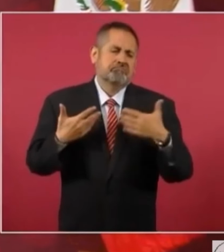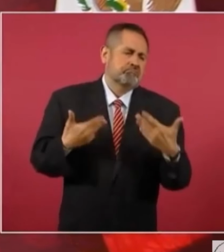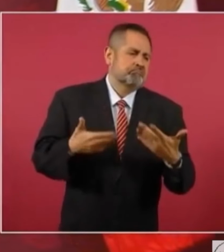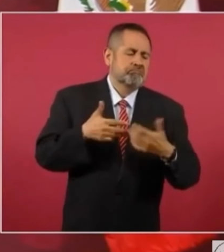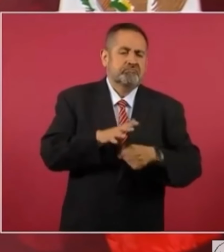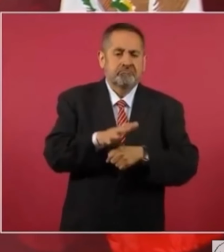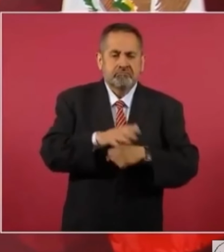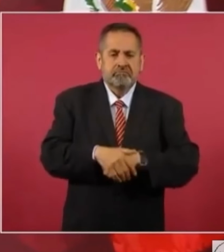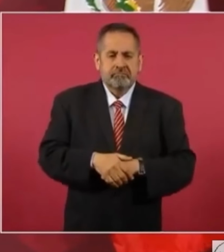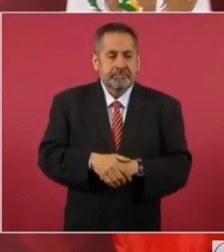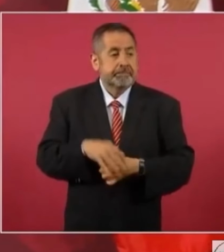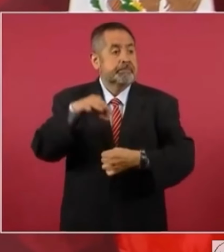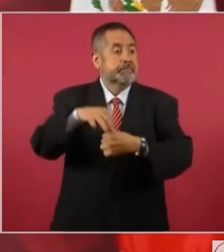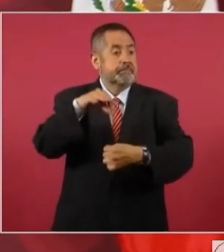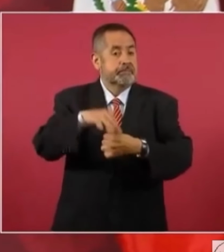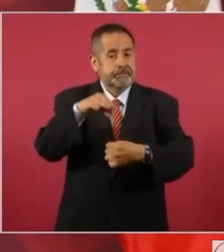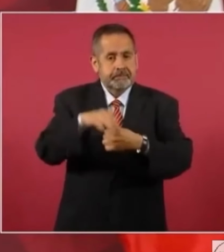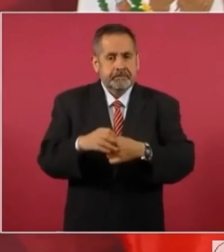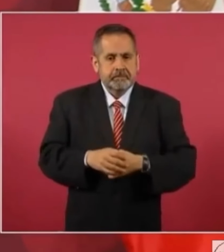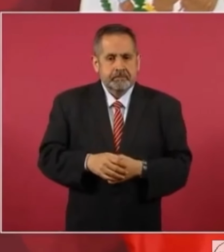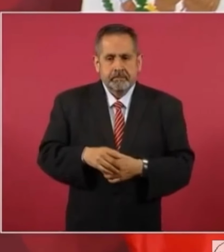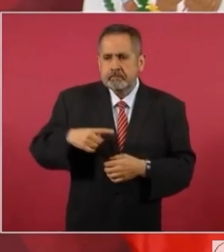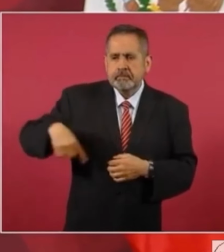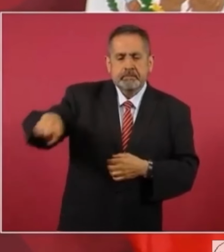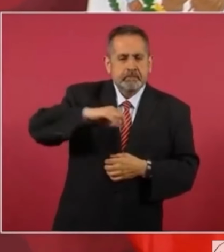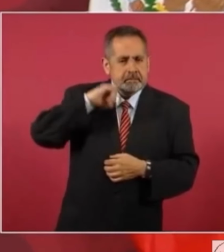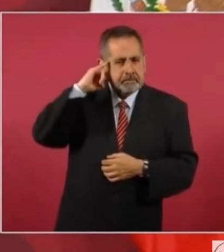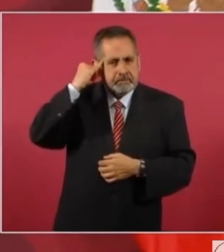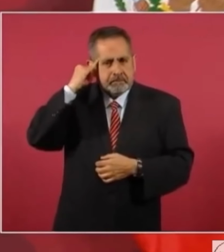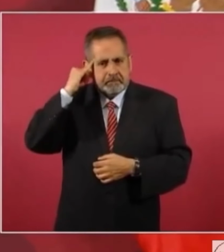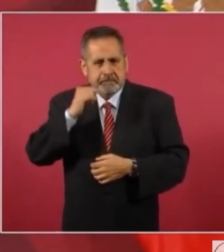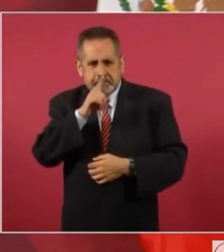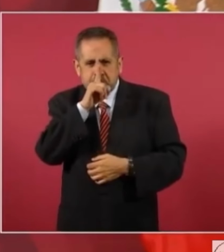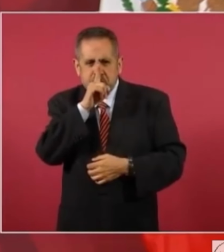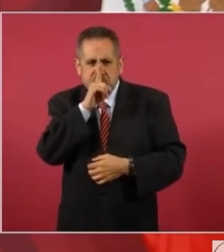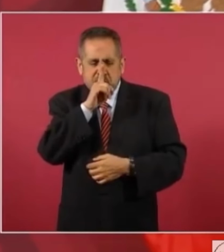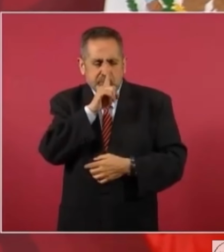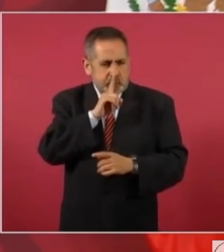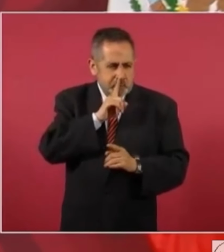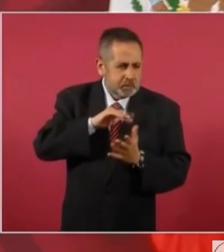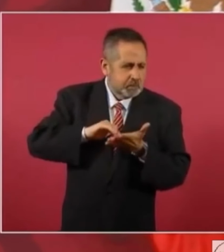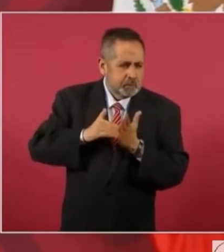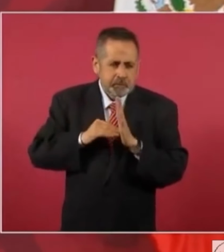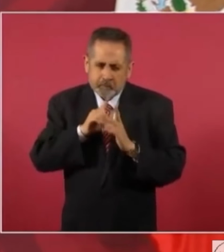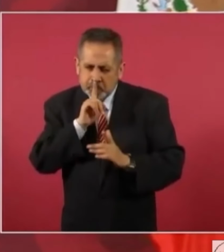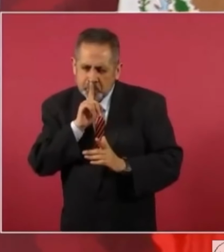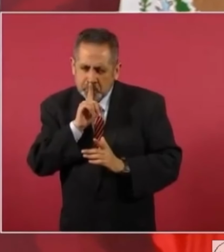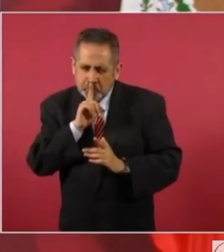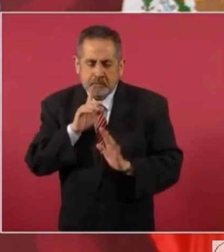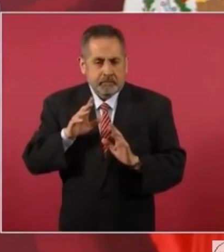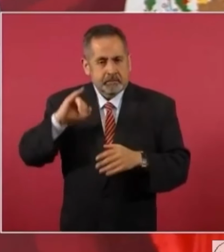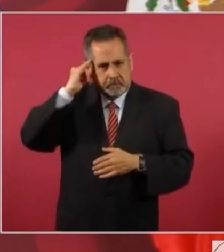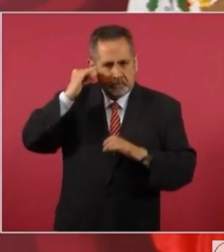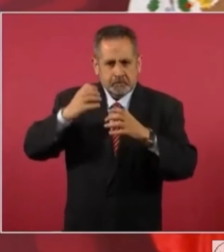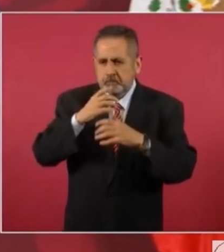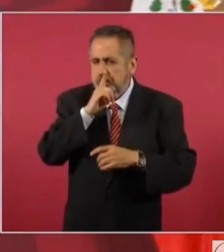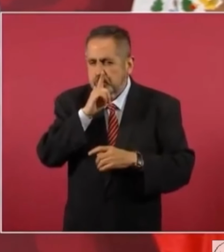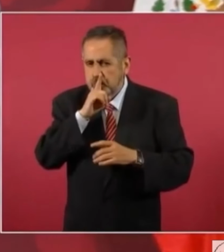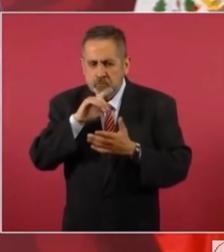y vienen las elecciones, los indígenas de Bolivia calladitos, sin decir nada,